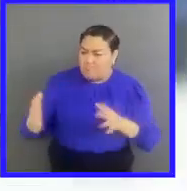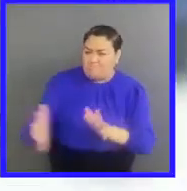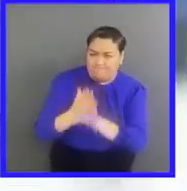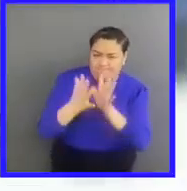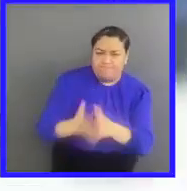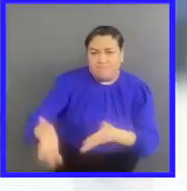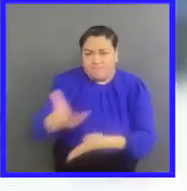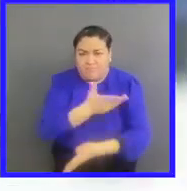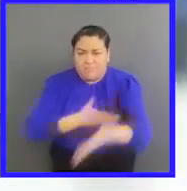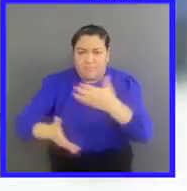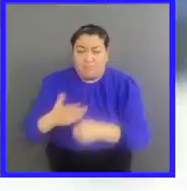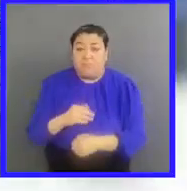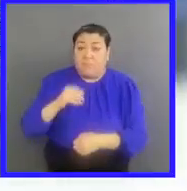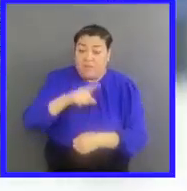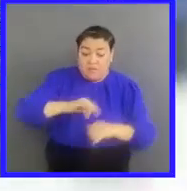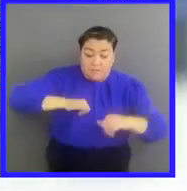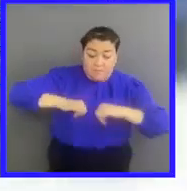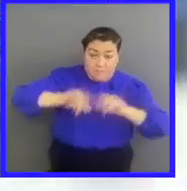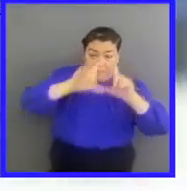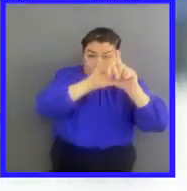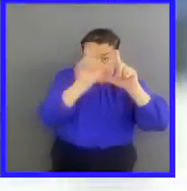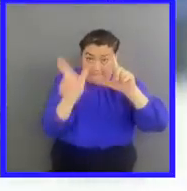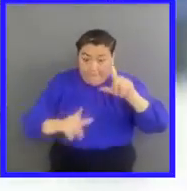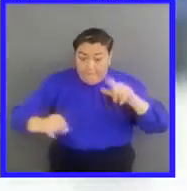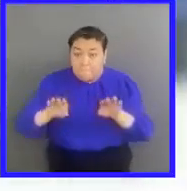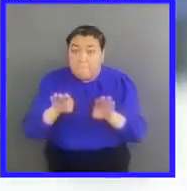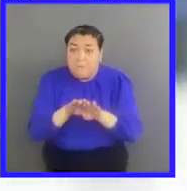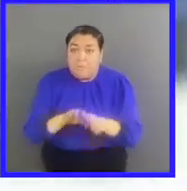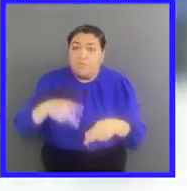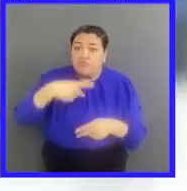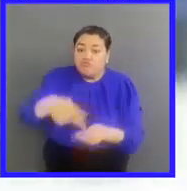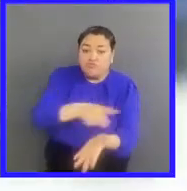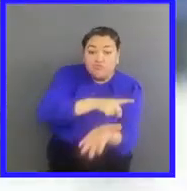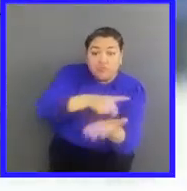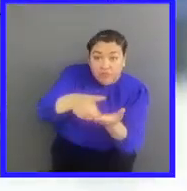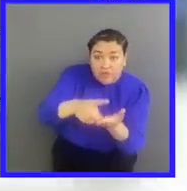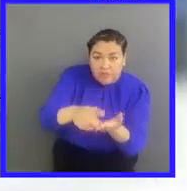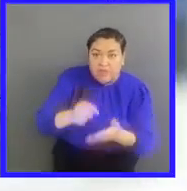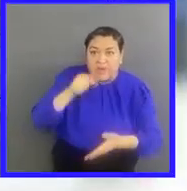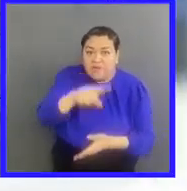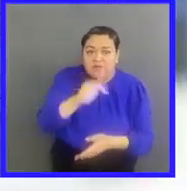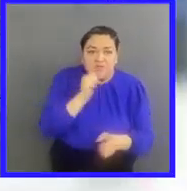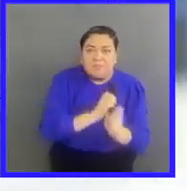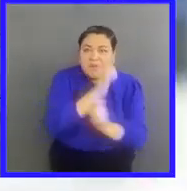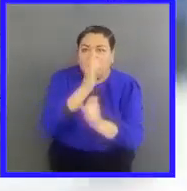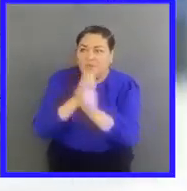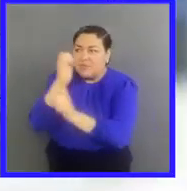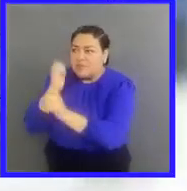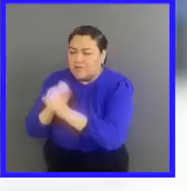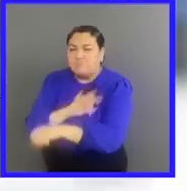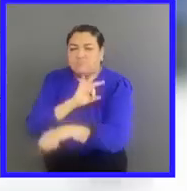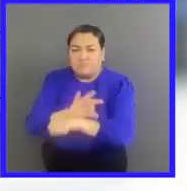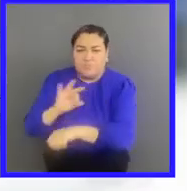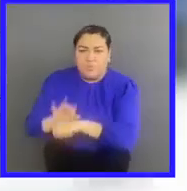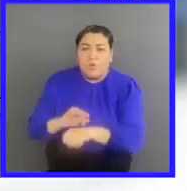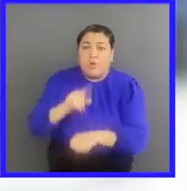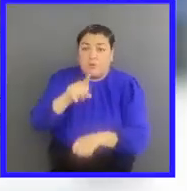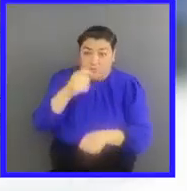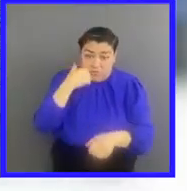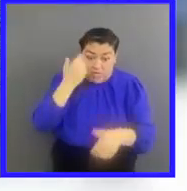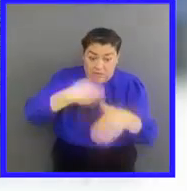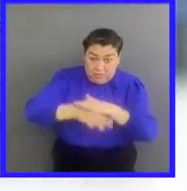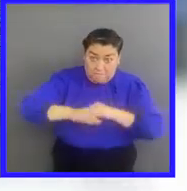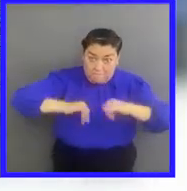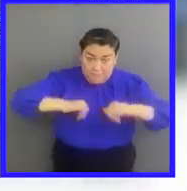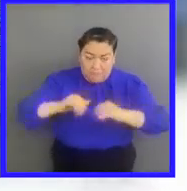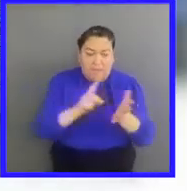mapa nacional se muestra cómo dichos derechos se han protegido en cada estado del país. Para usar el mapa se debe elegir un derecho. Cada